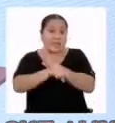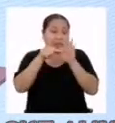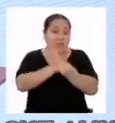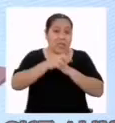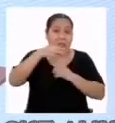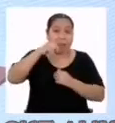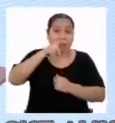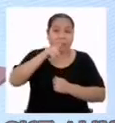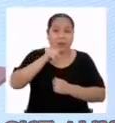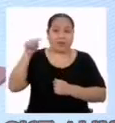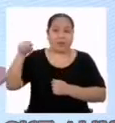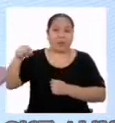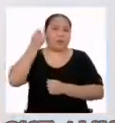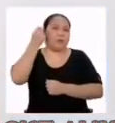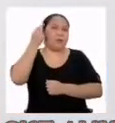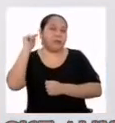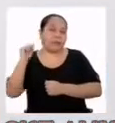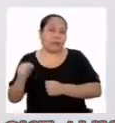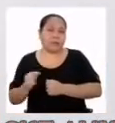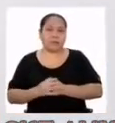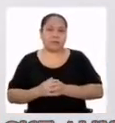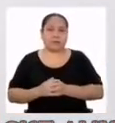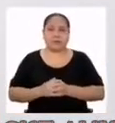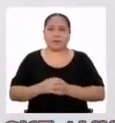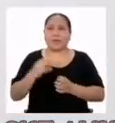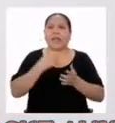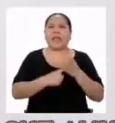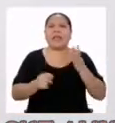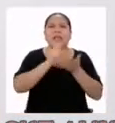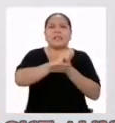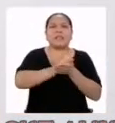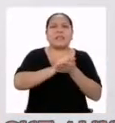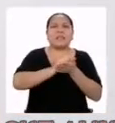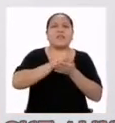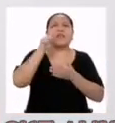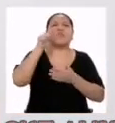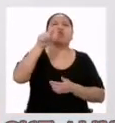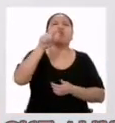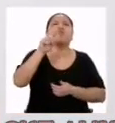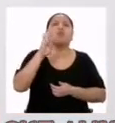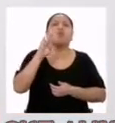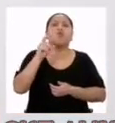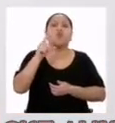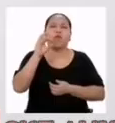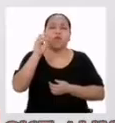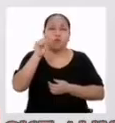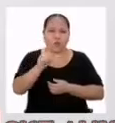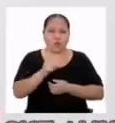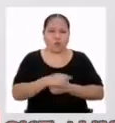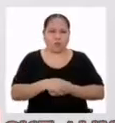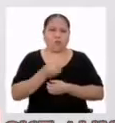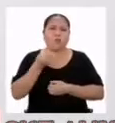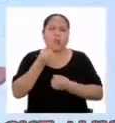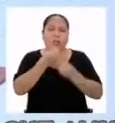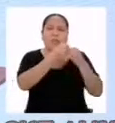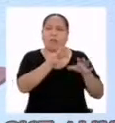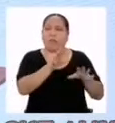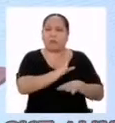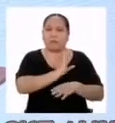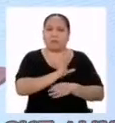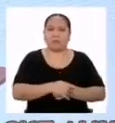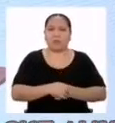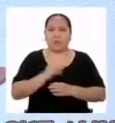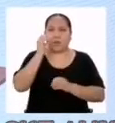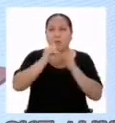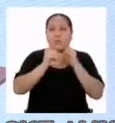deben saber eso. ¿Y qué cosas escribías en tu blog, Yaremis? ¿Por qué dejaste de usarlo?